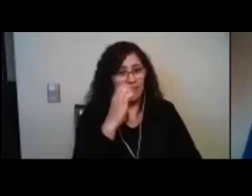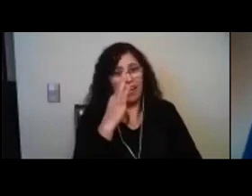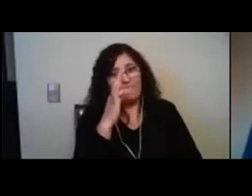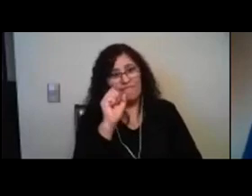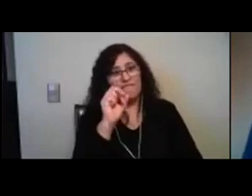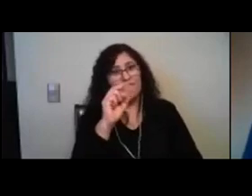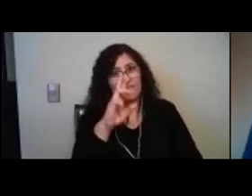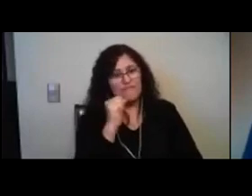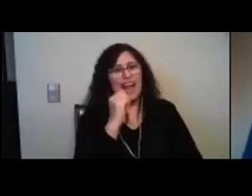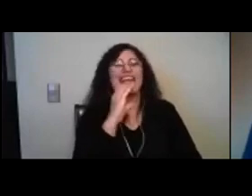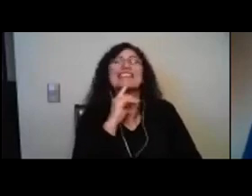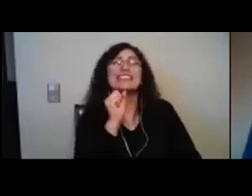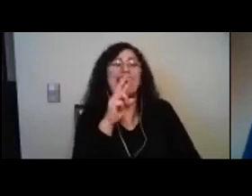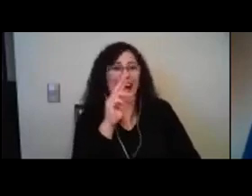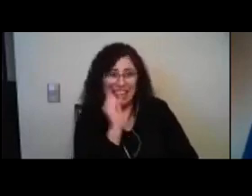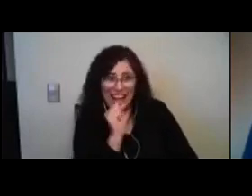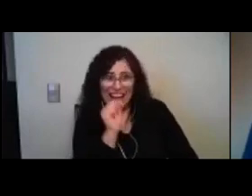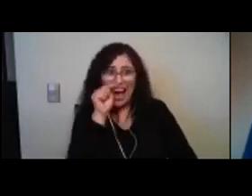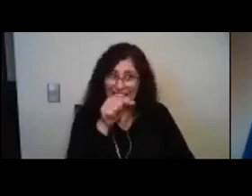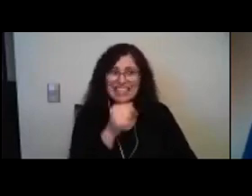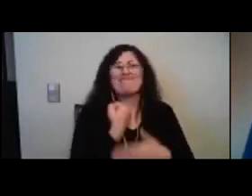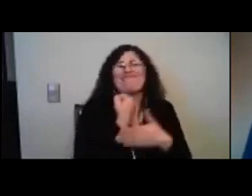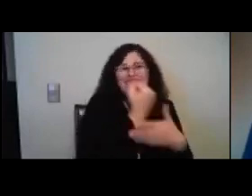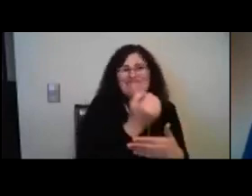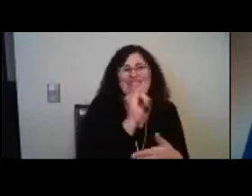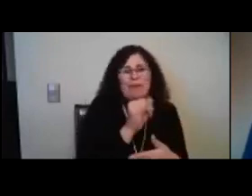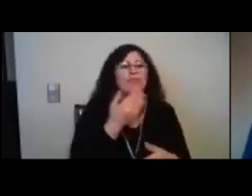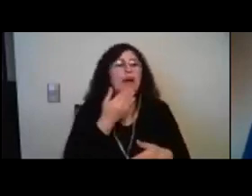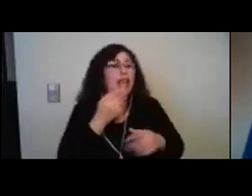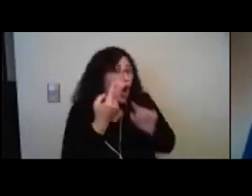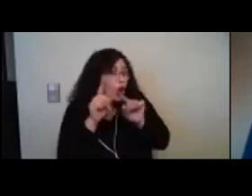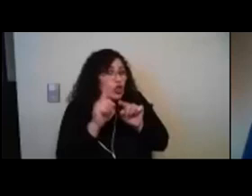tipo de dolor crónico, especialmente asociado a condición de cáncer, ya,